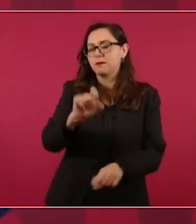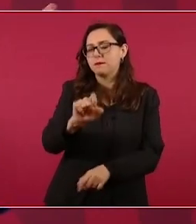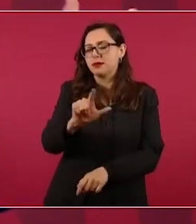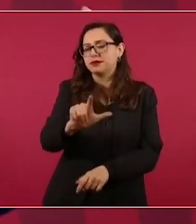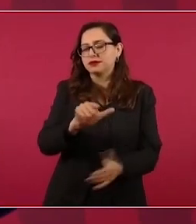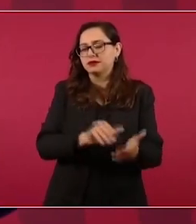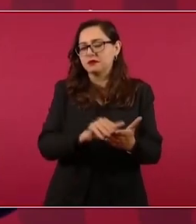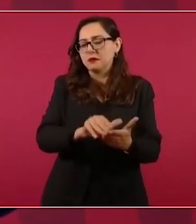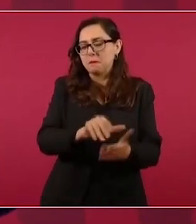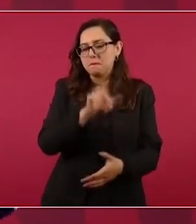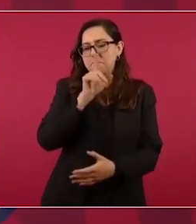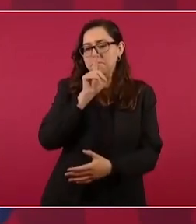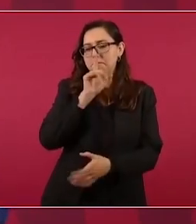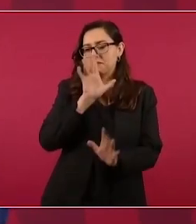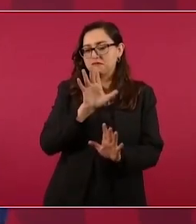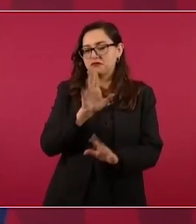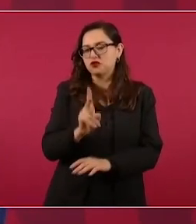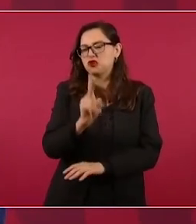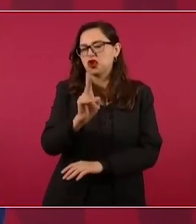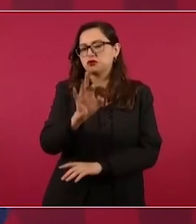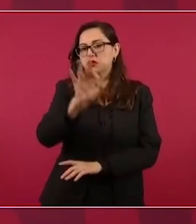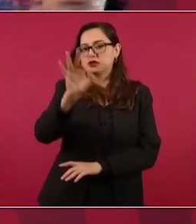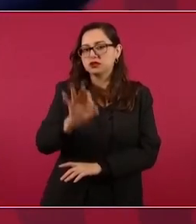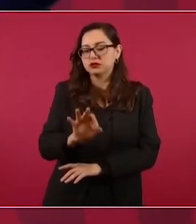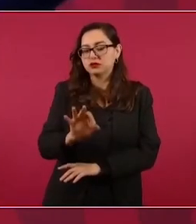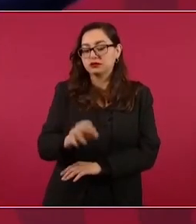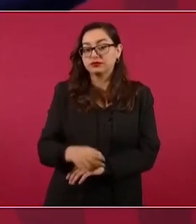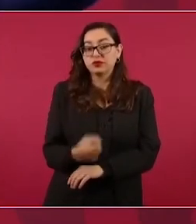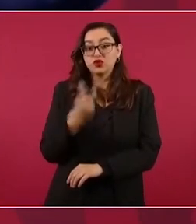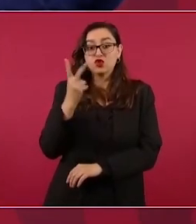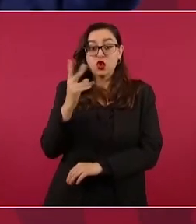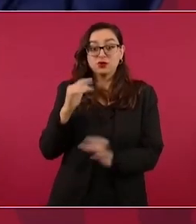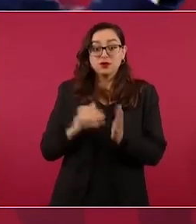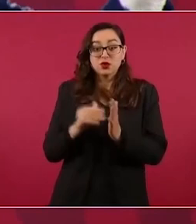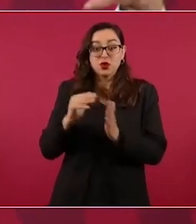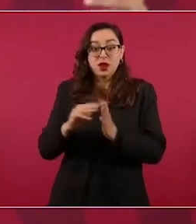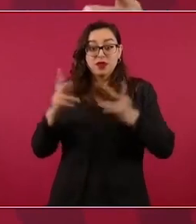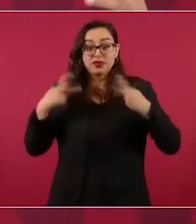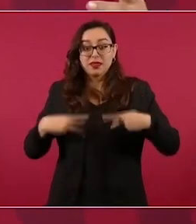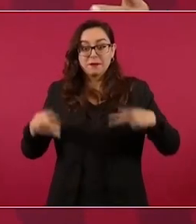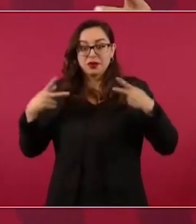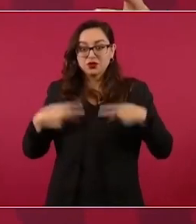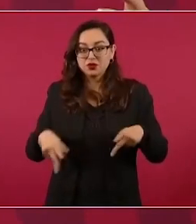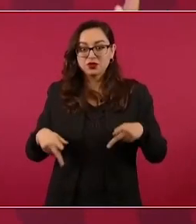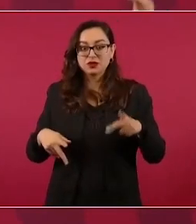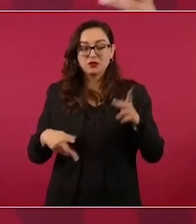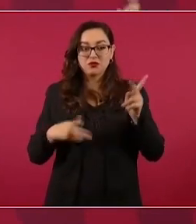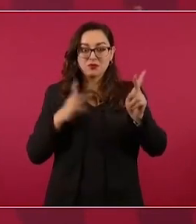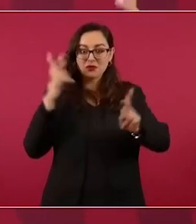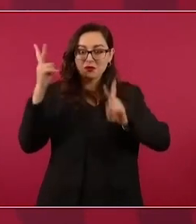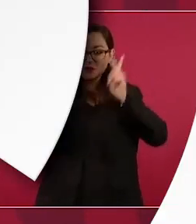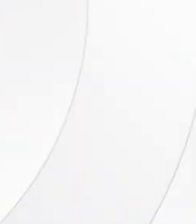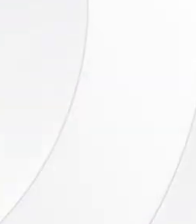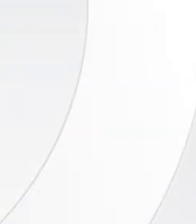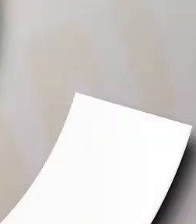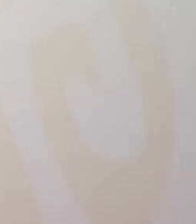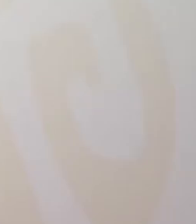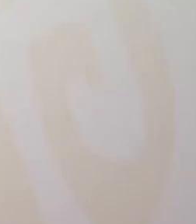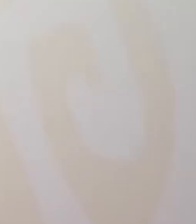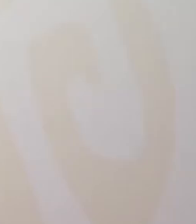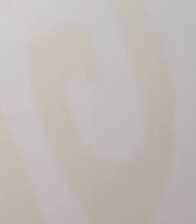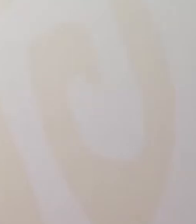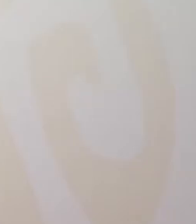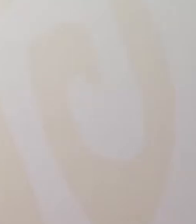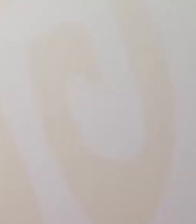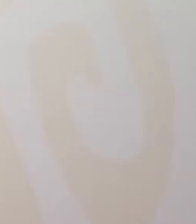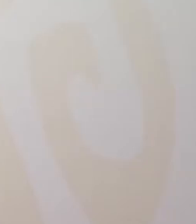Son 2.700.000. Imagínense lo que significa para el sureste.